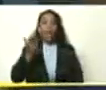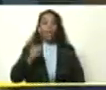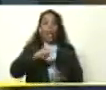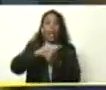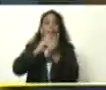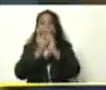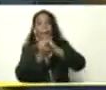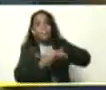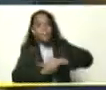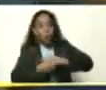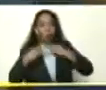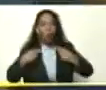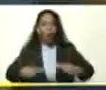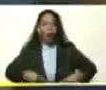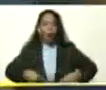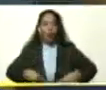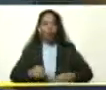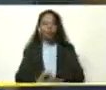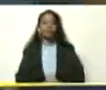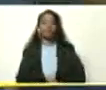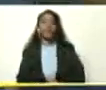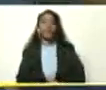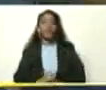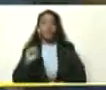Otra humanidad es posible.